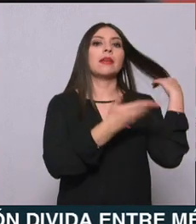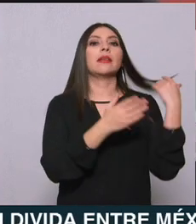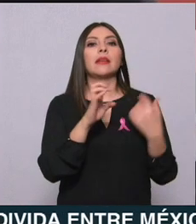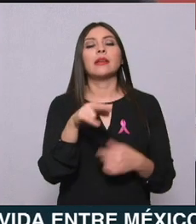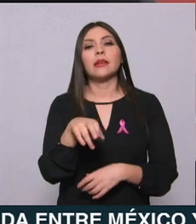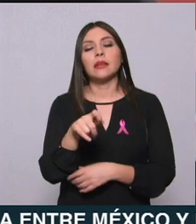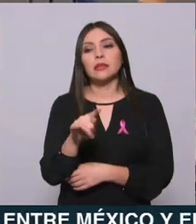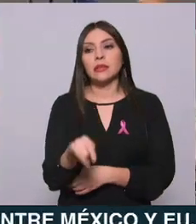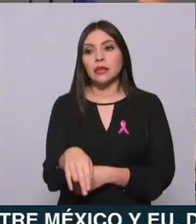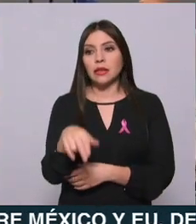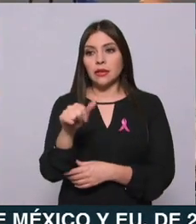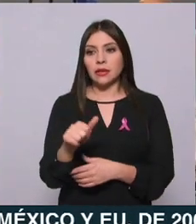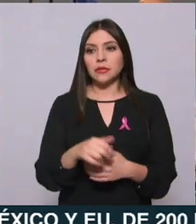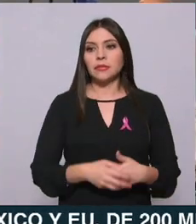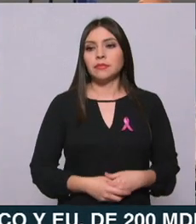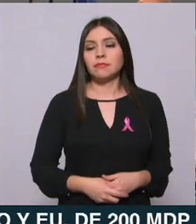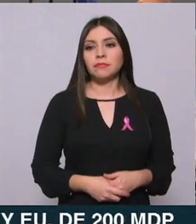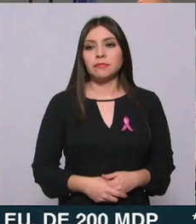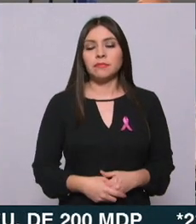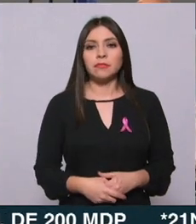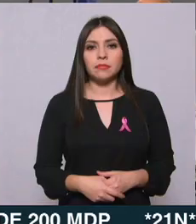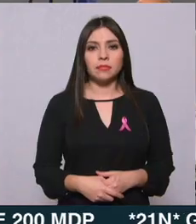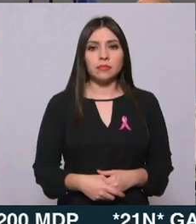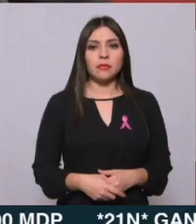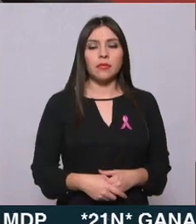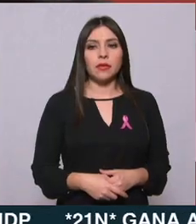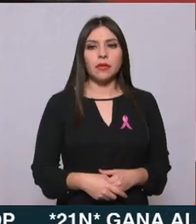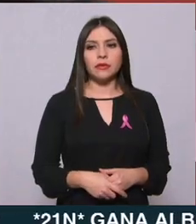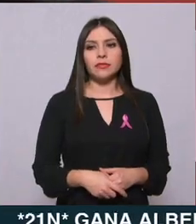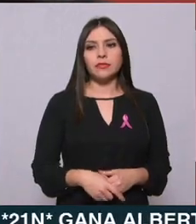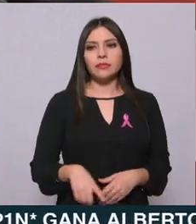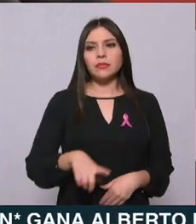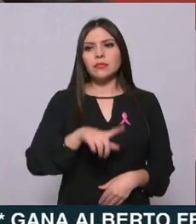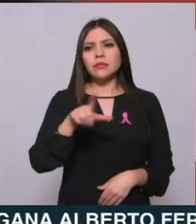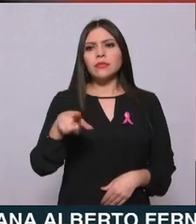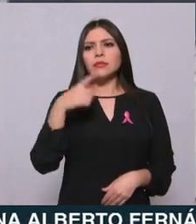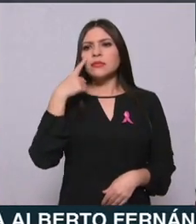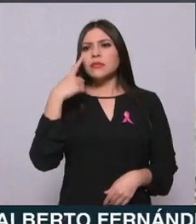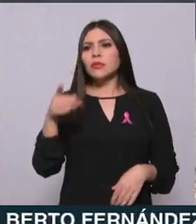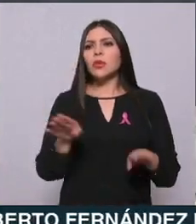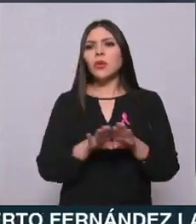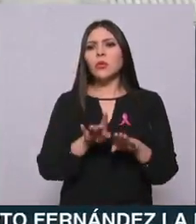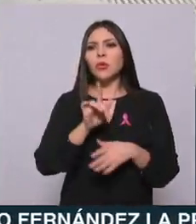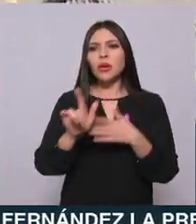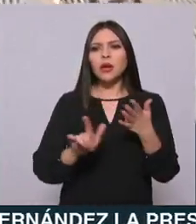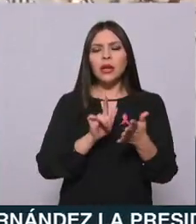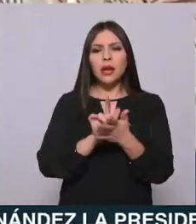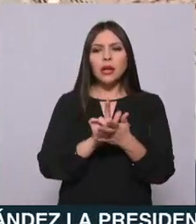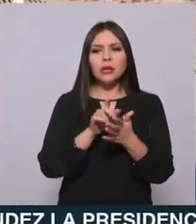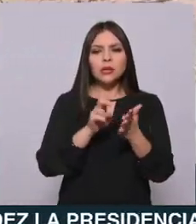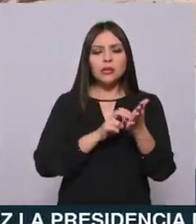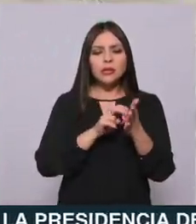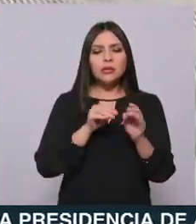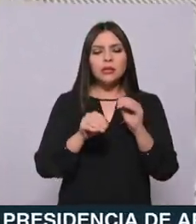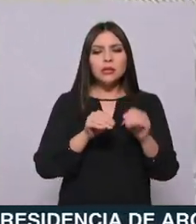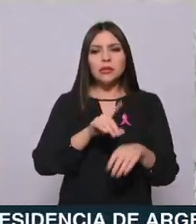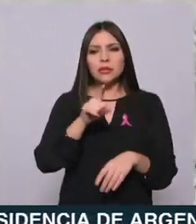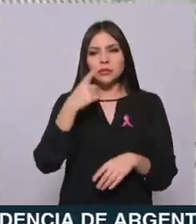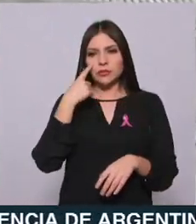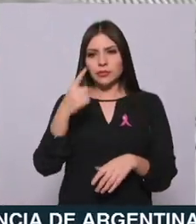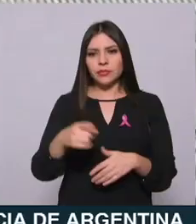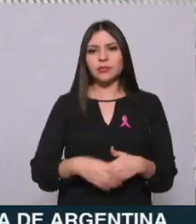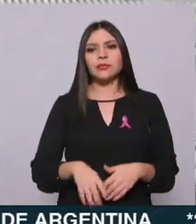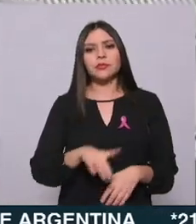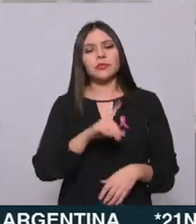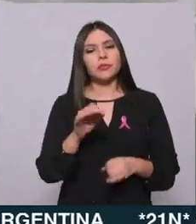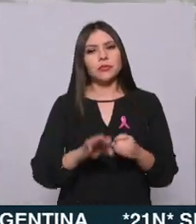Godoy, pero hay que ver cómo estuvo lo de la reforma legal. Finalmente, el presidente Andrés Manuel López Obrador